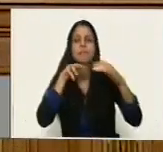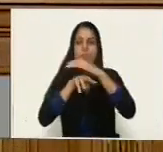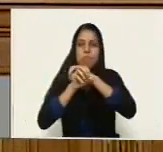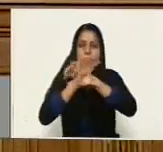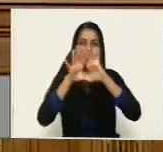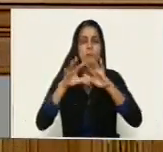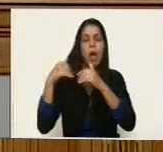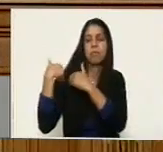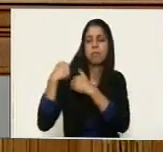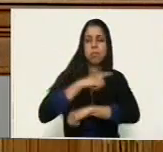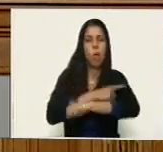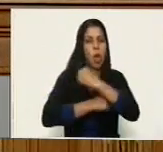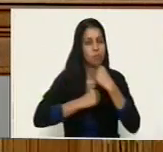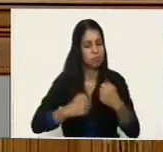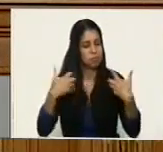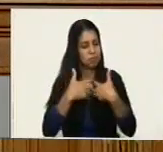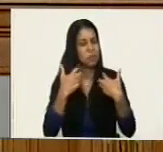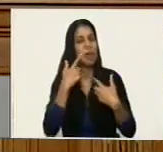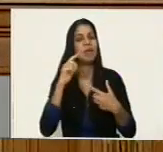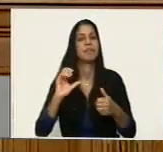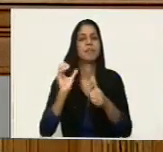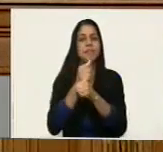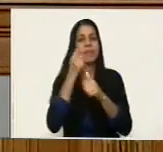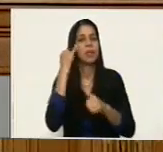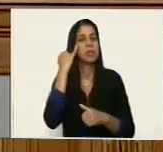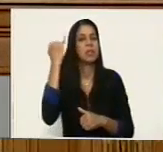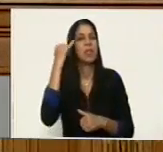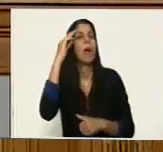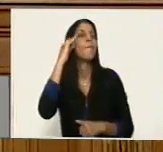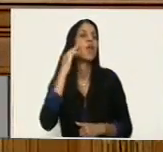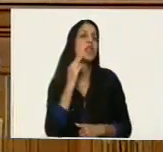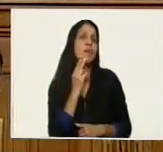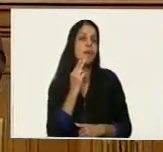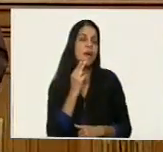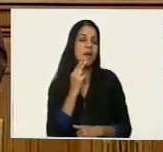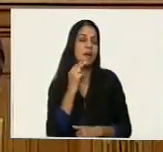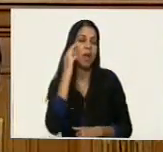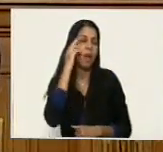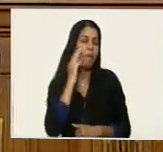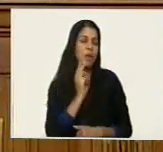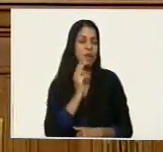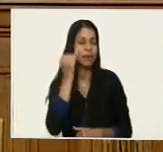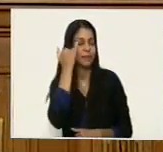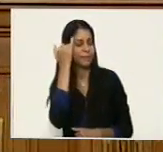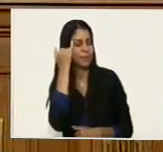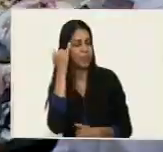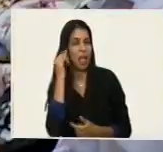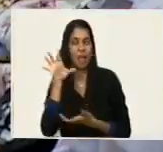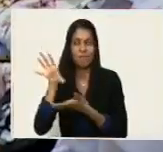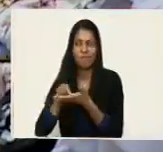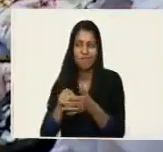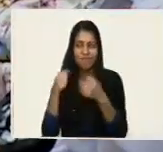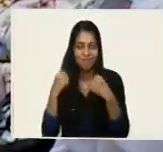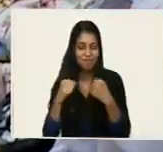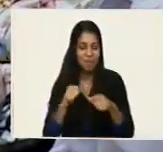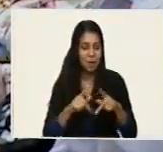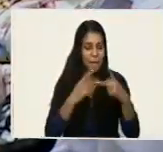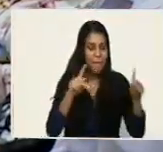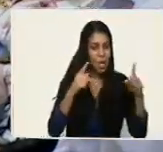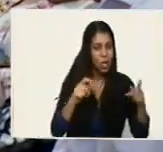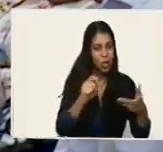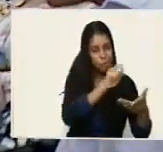heroicos que hicieron posible esa idea del libertador Simón Bolívar, de